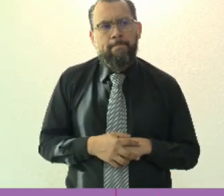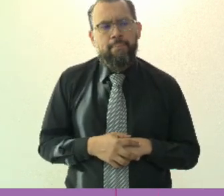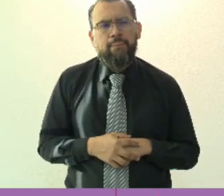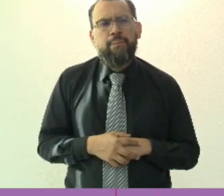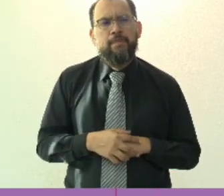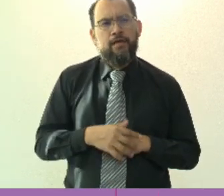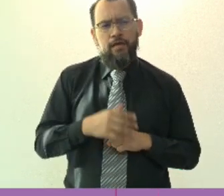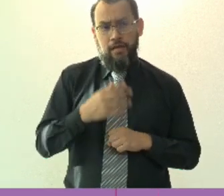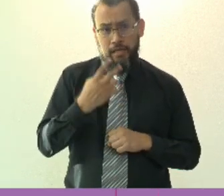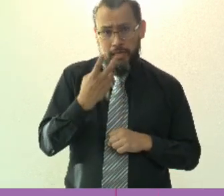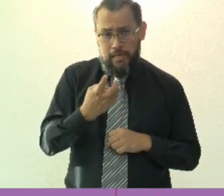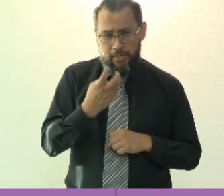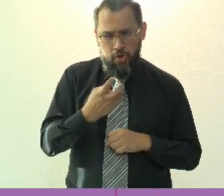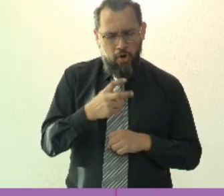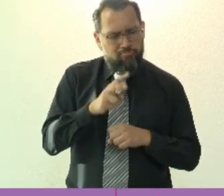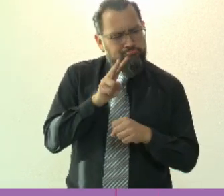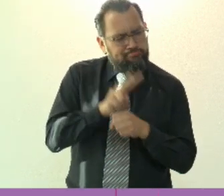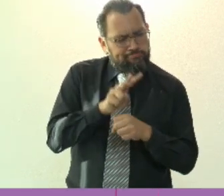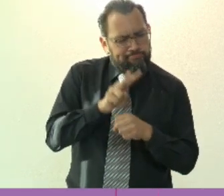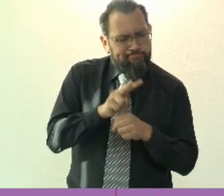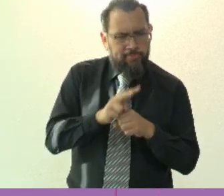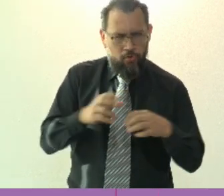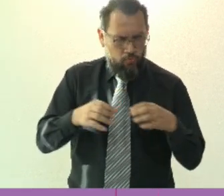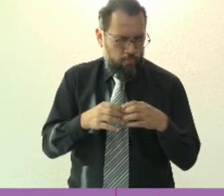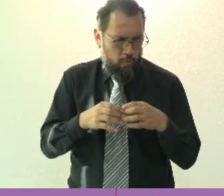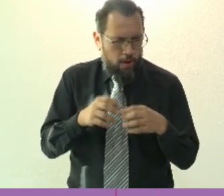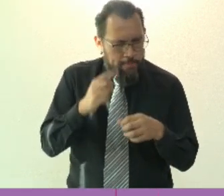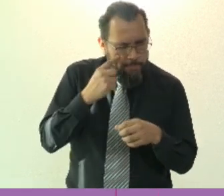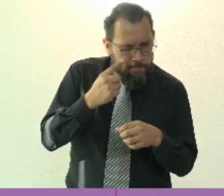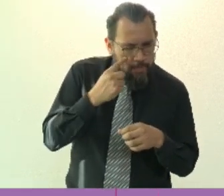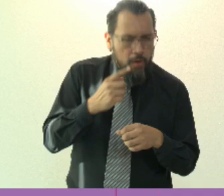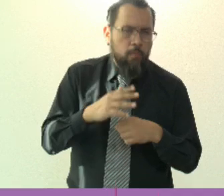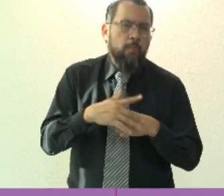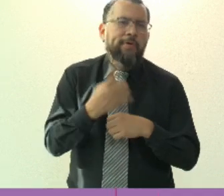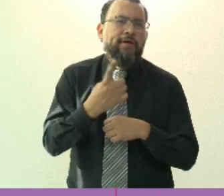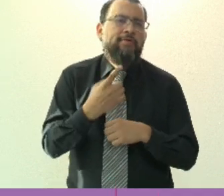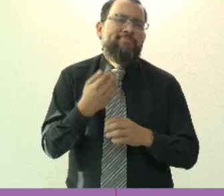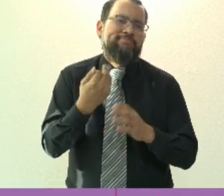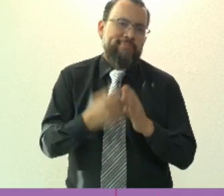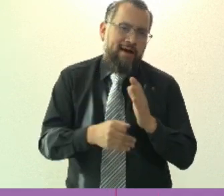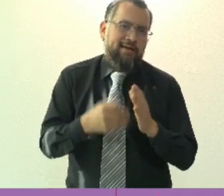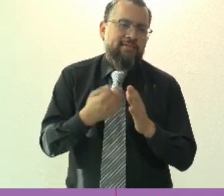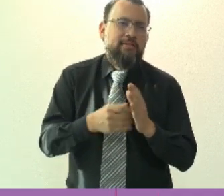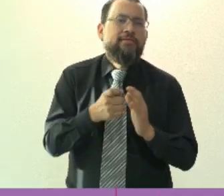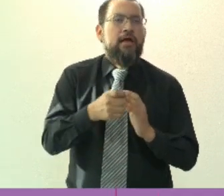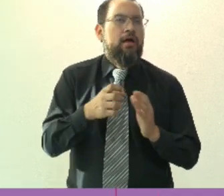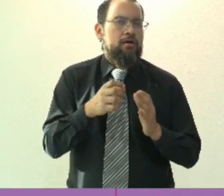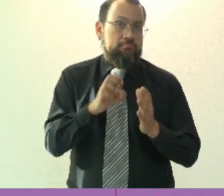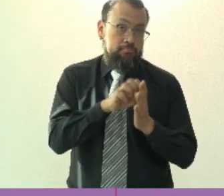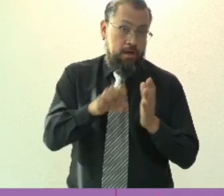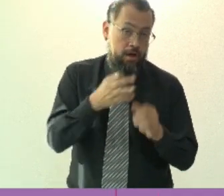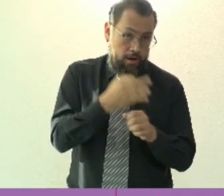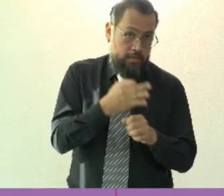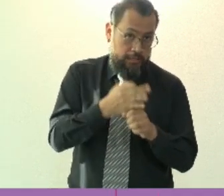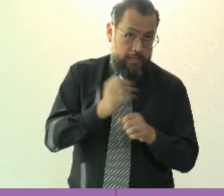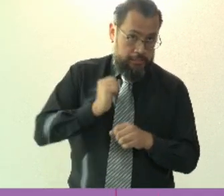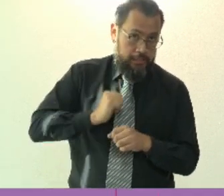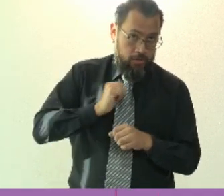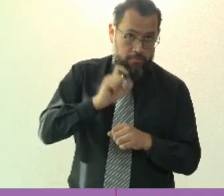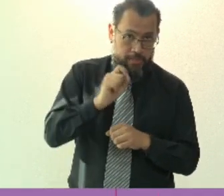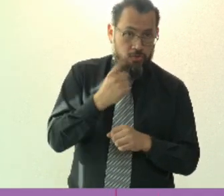Y el observatorio se fundó principalmente por la enorme ausencia, aunque ya estábamos en este siglo, ya había